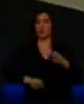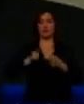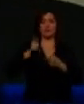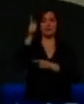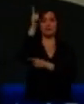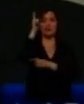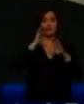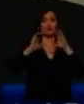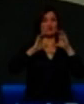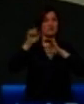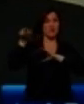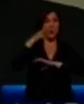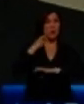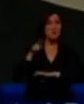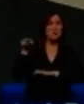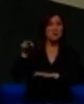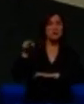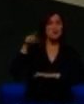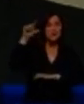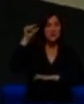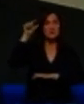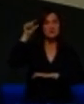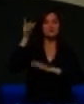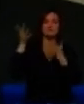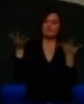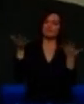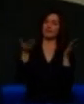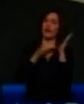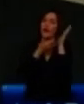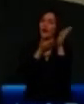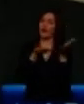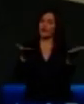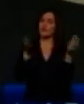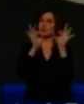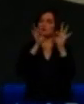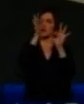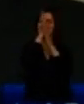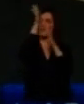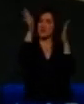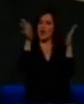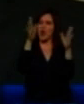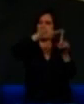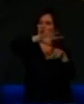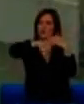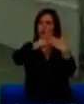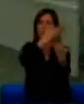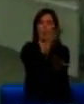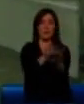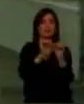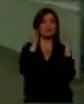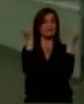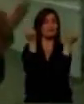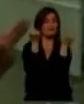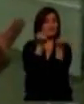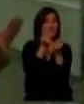comunicación de ese nivel, sobre todo del Estado, debería ser un ejemplo de imagen y de propuesta ante la sociedad, ¿no? Como se estila en